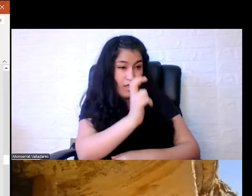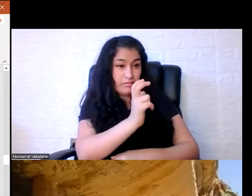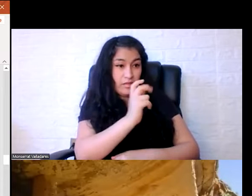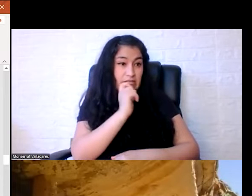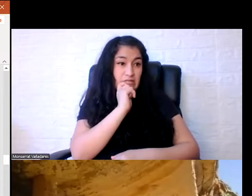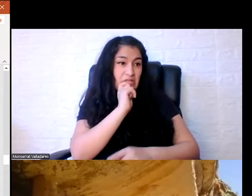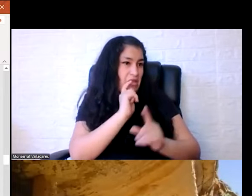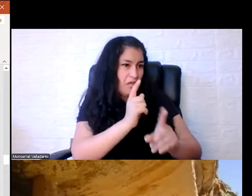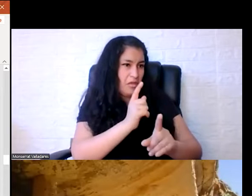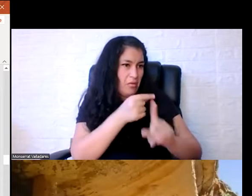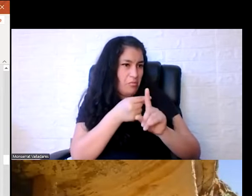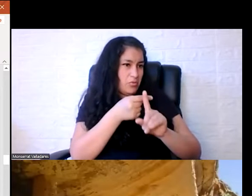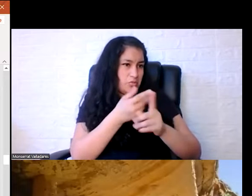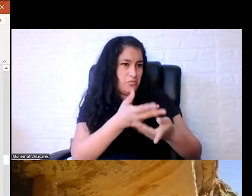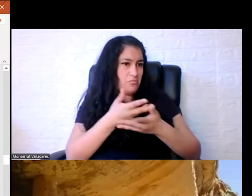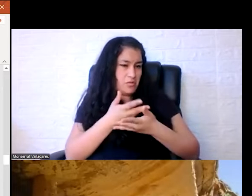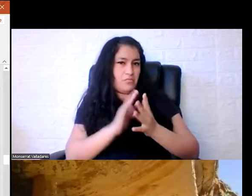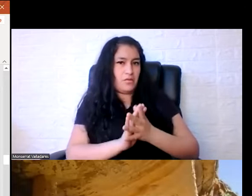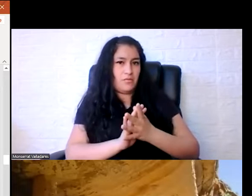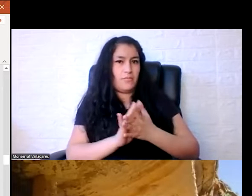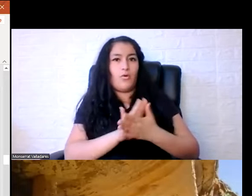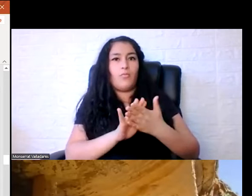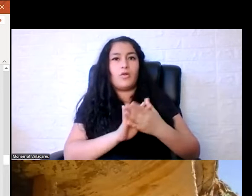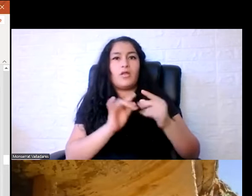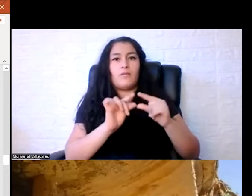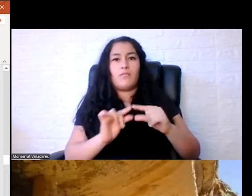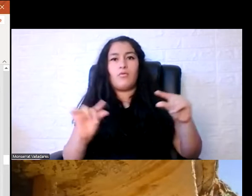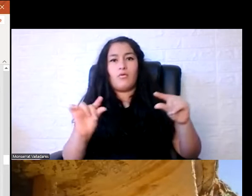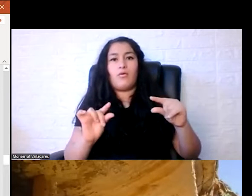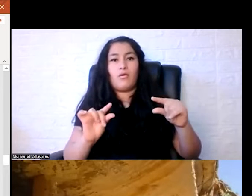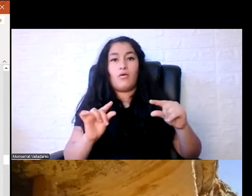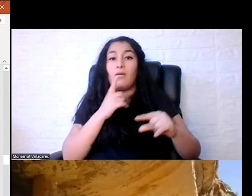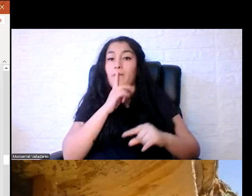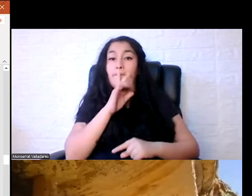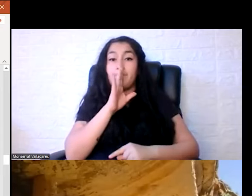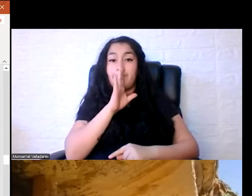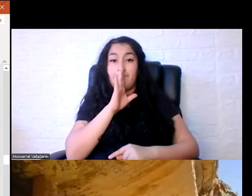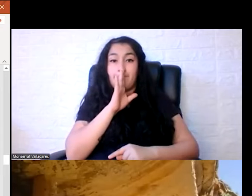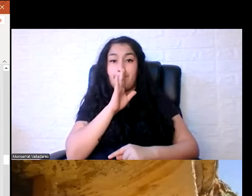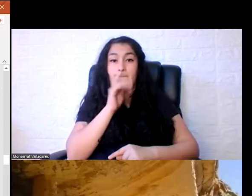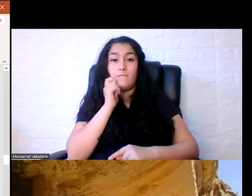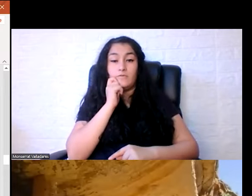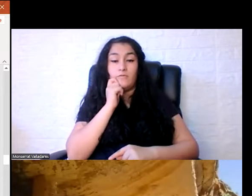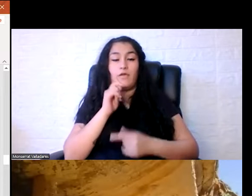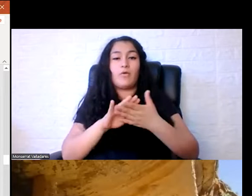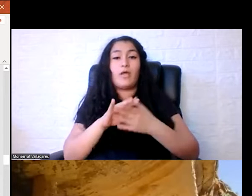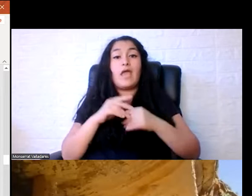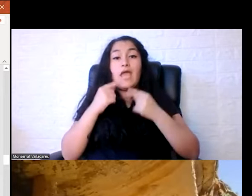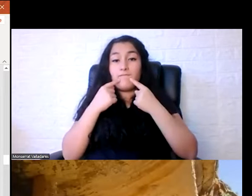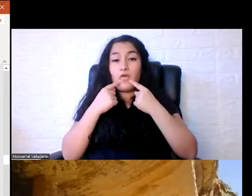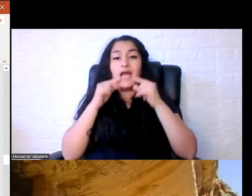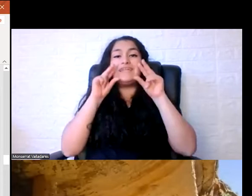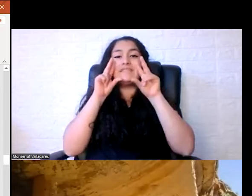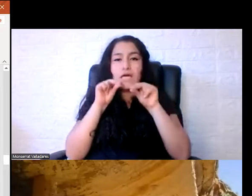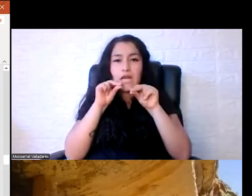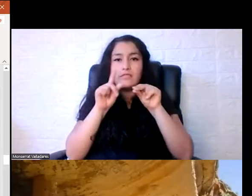secreta, en boca cerrada no entran moscas. El influyentismo,